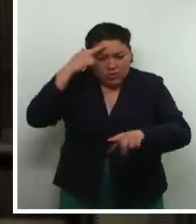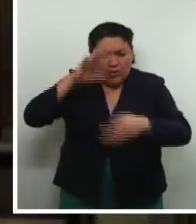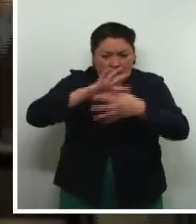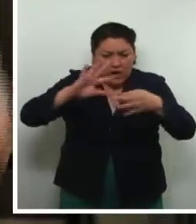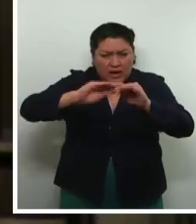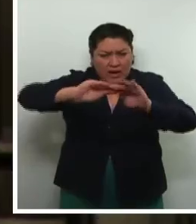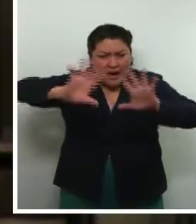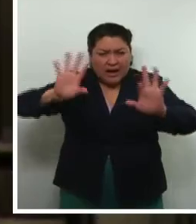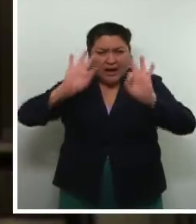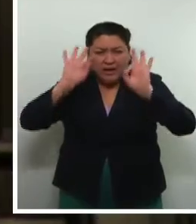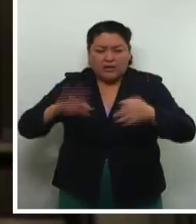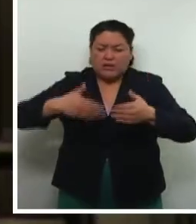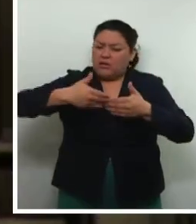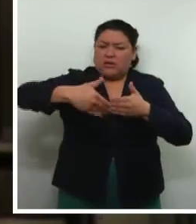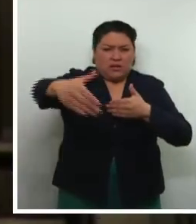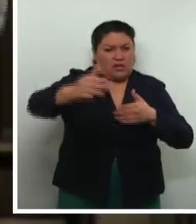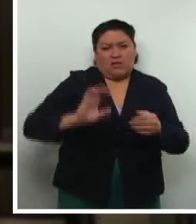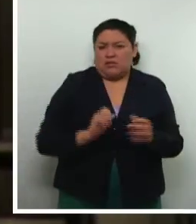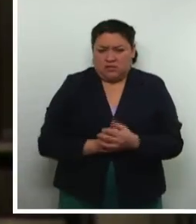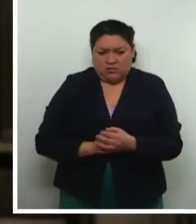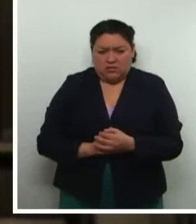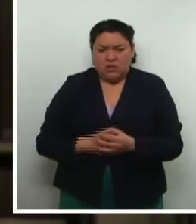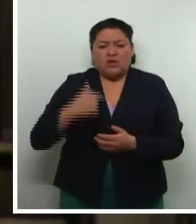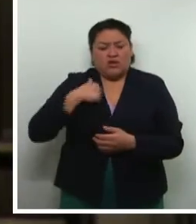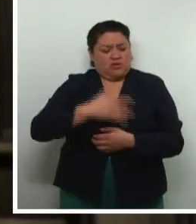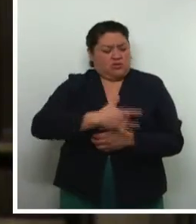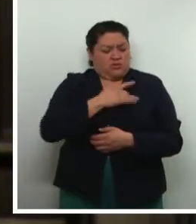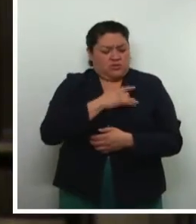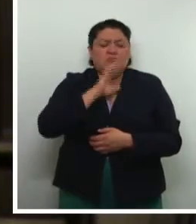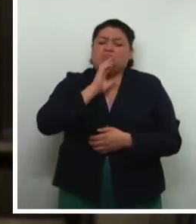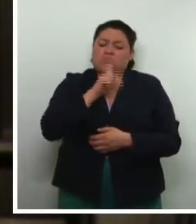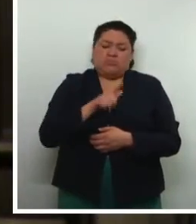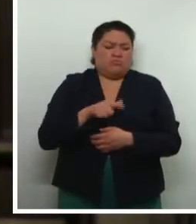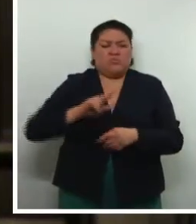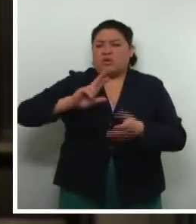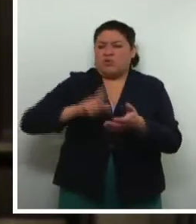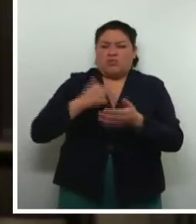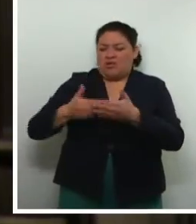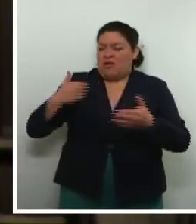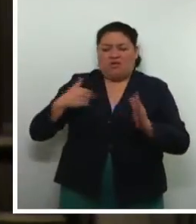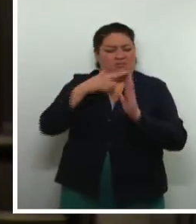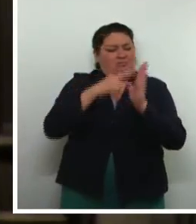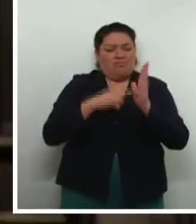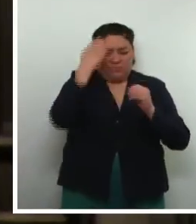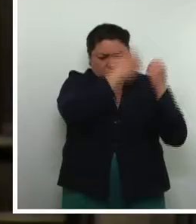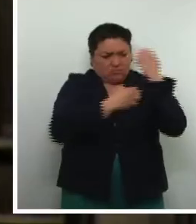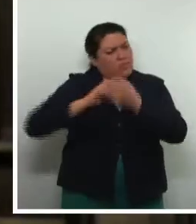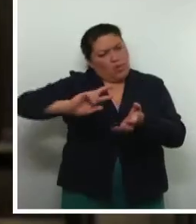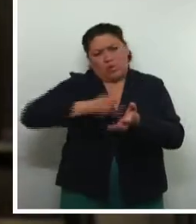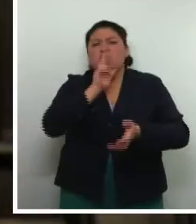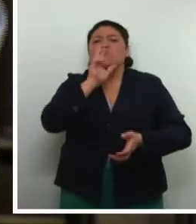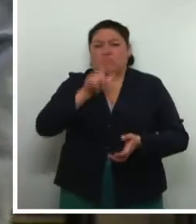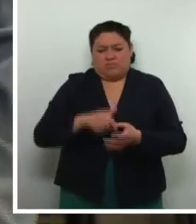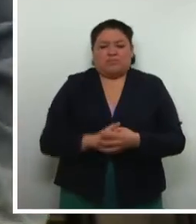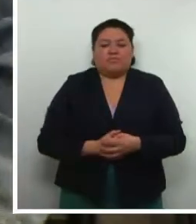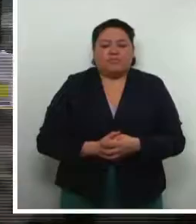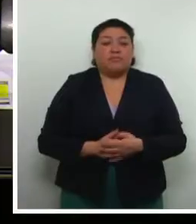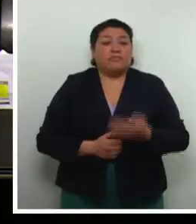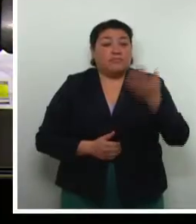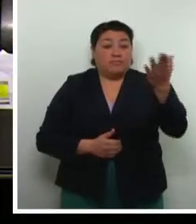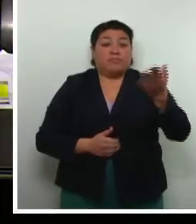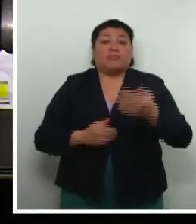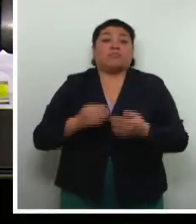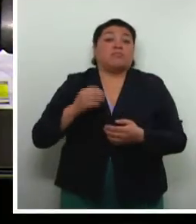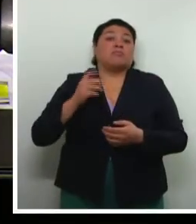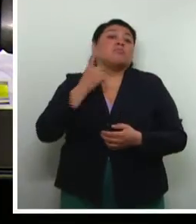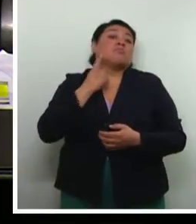claro en lo sucesivo. Y yo creo que tengamos que hacer esa revisión de los lineamientos. Diputado Enrique